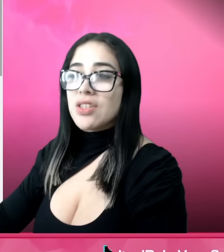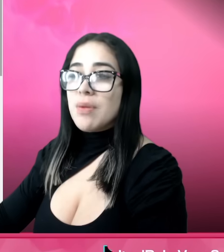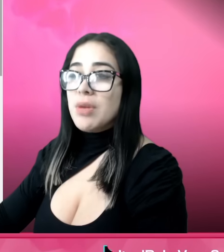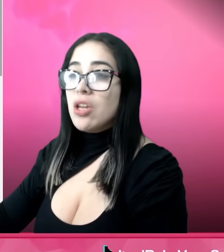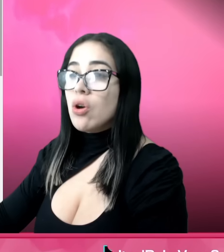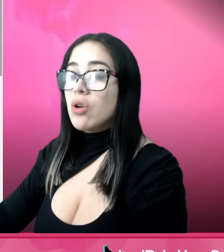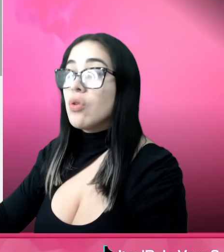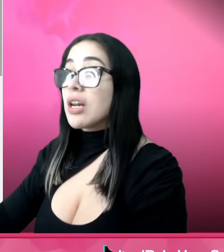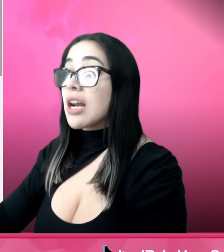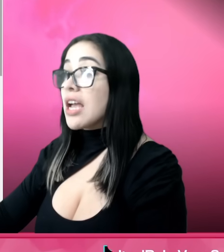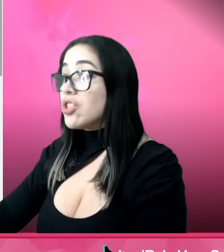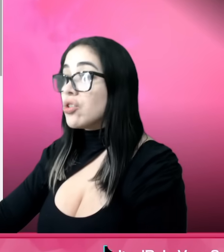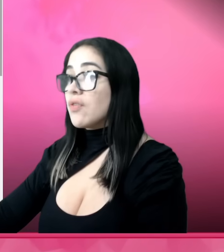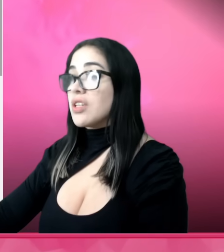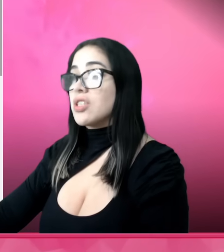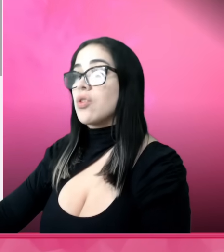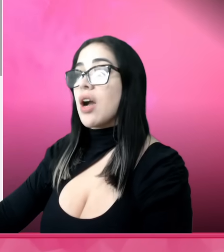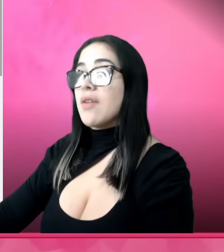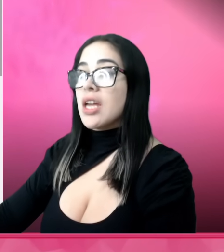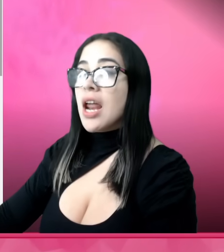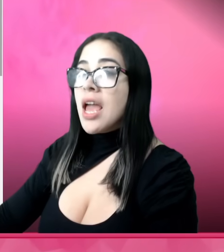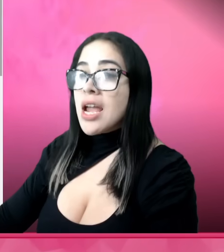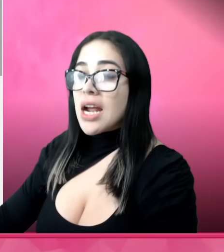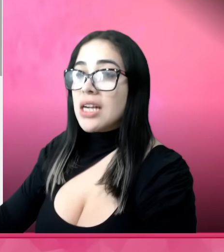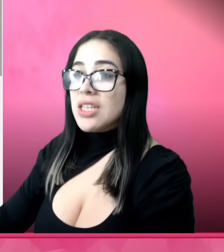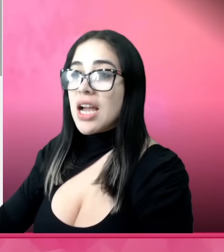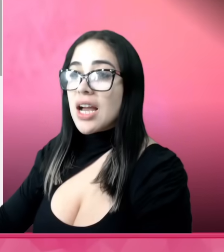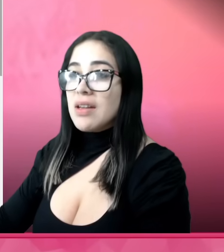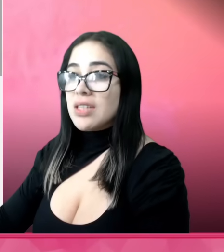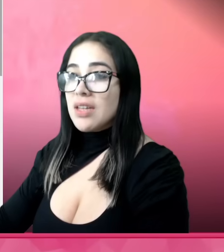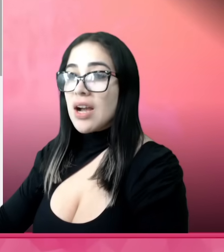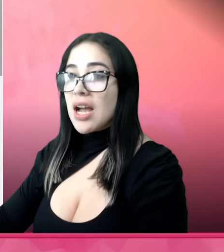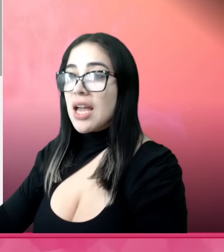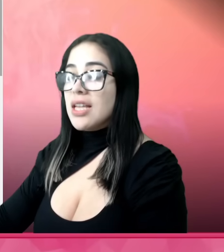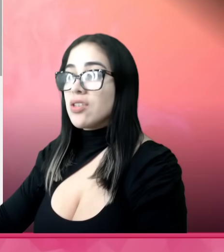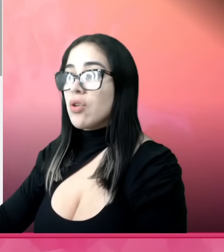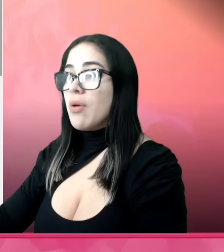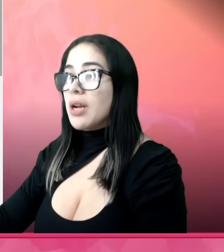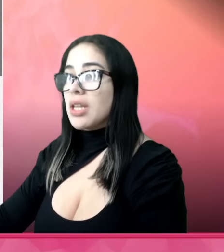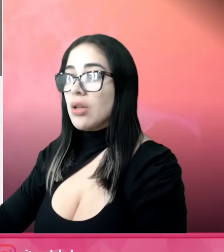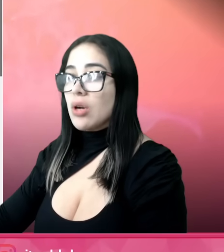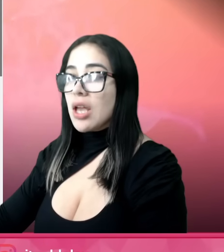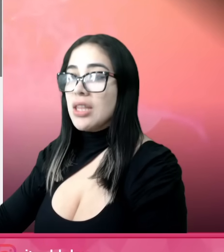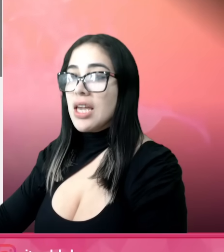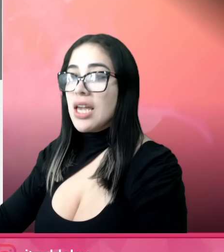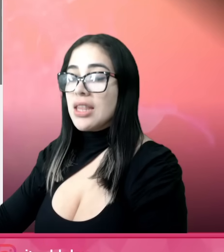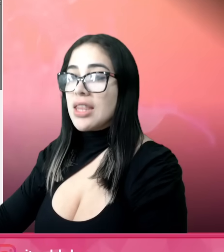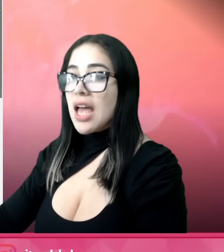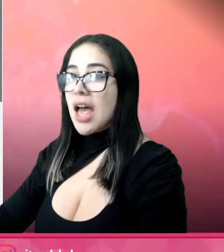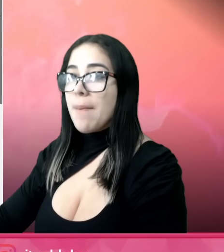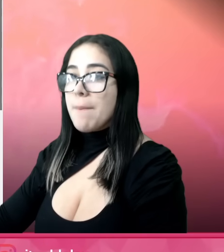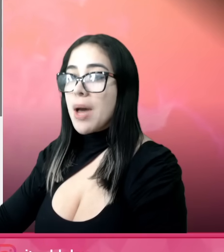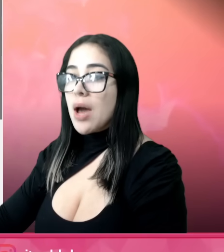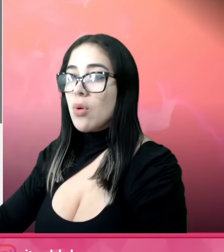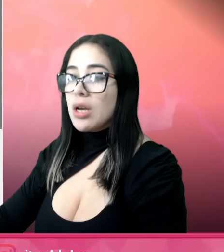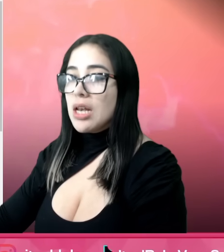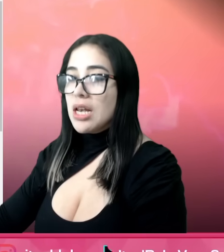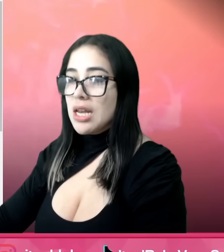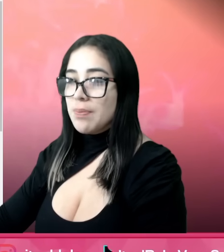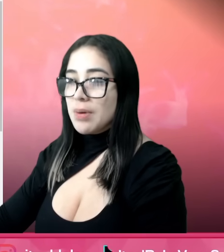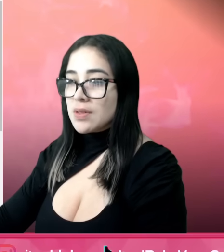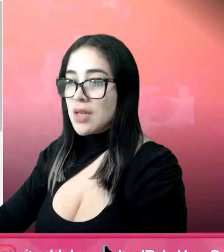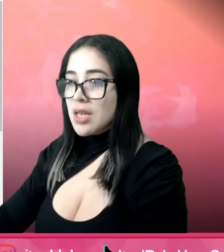del extreminio en un rancho de Francisco Javier García Cabeza de Vaca es gobernador de Tamaulipas